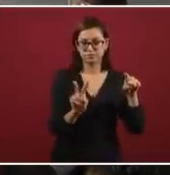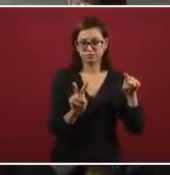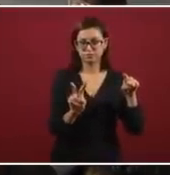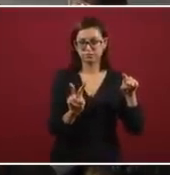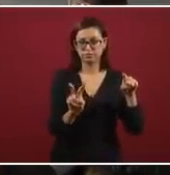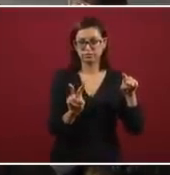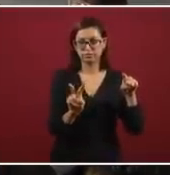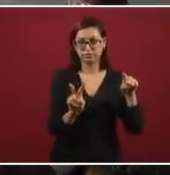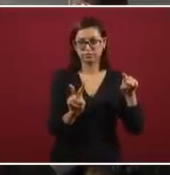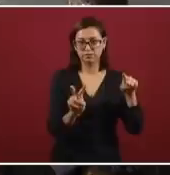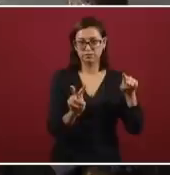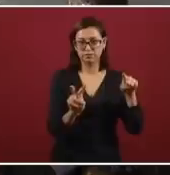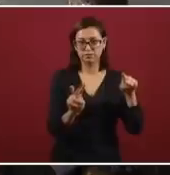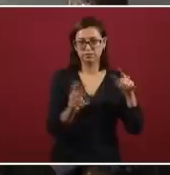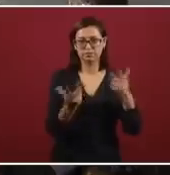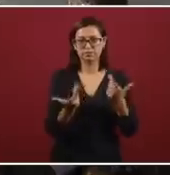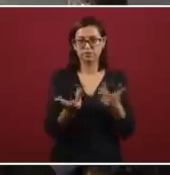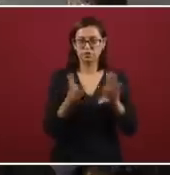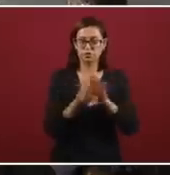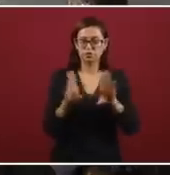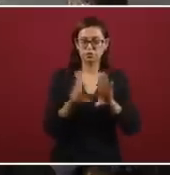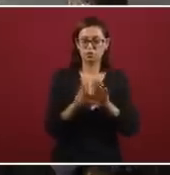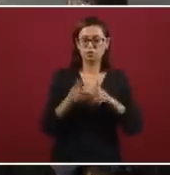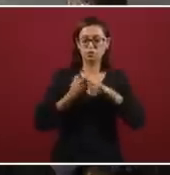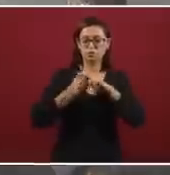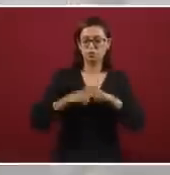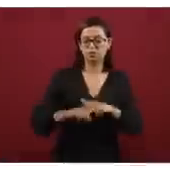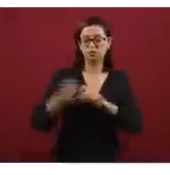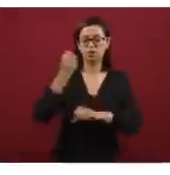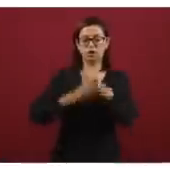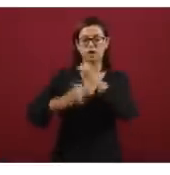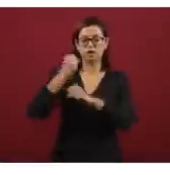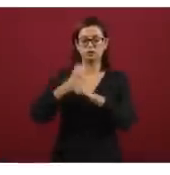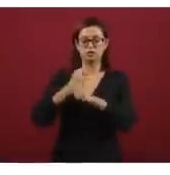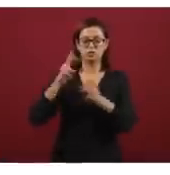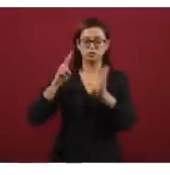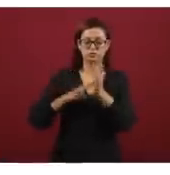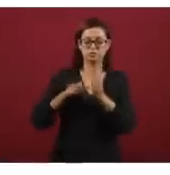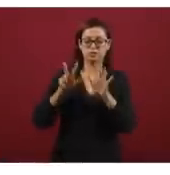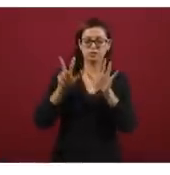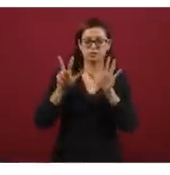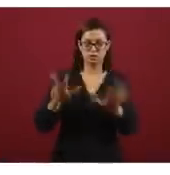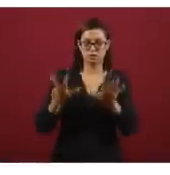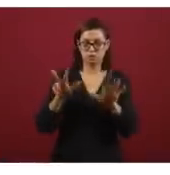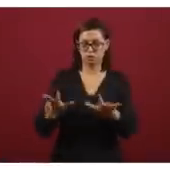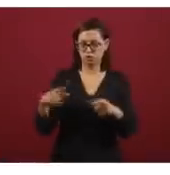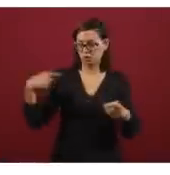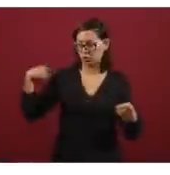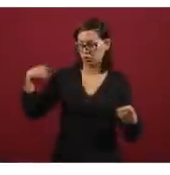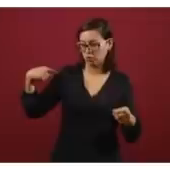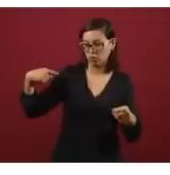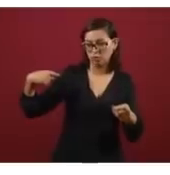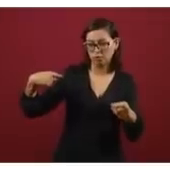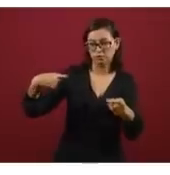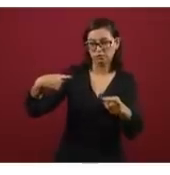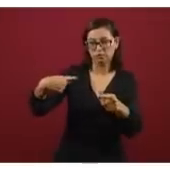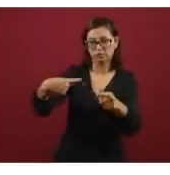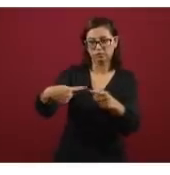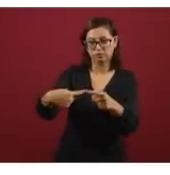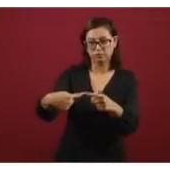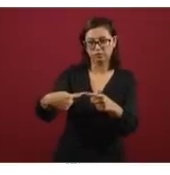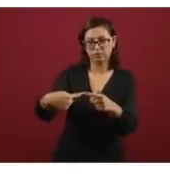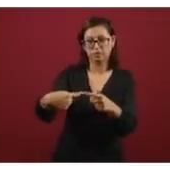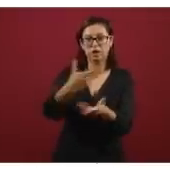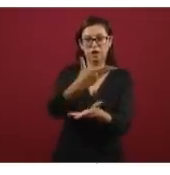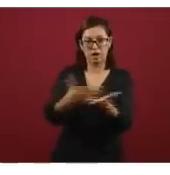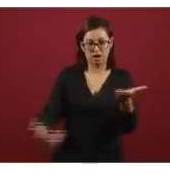el comportamiento de la producción desde enero del 2018 hasta la